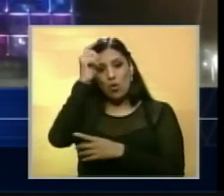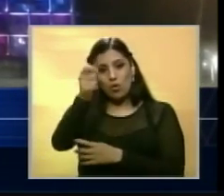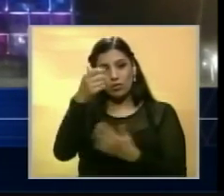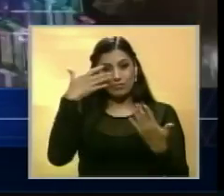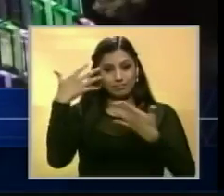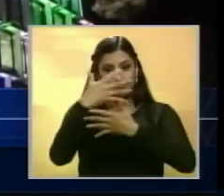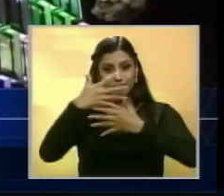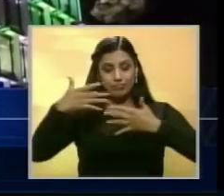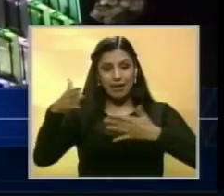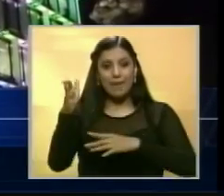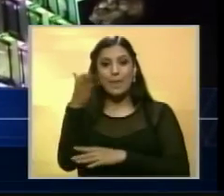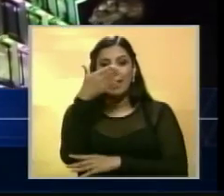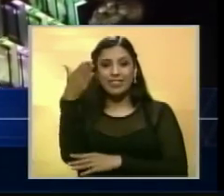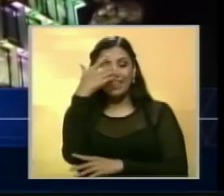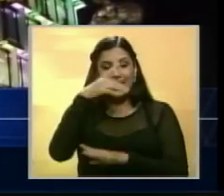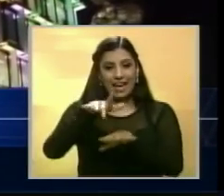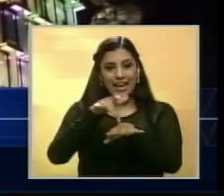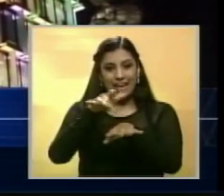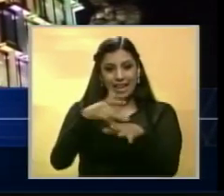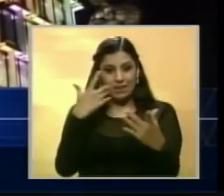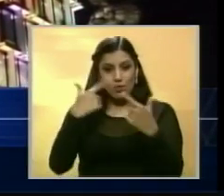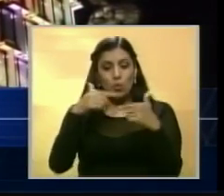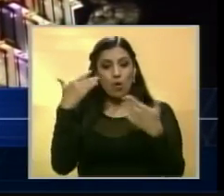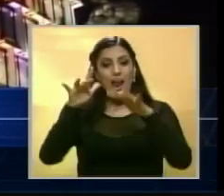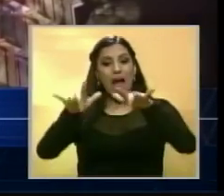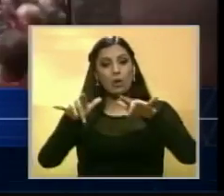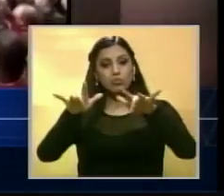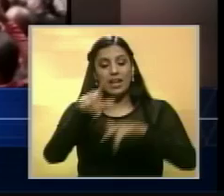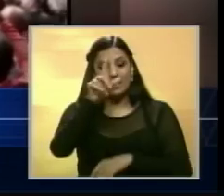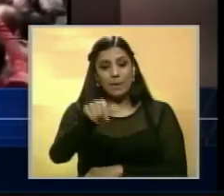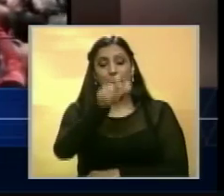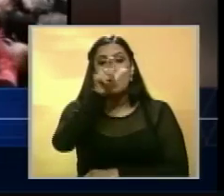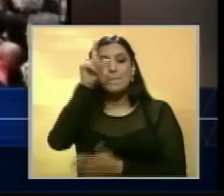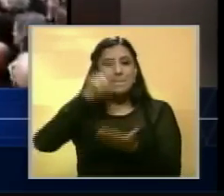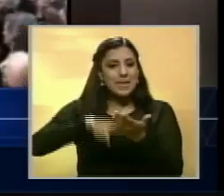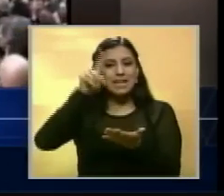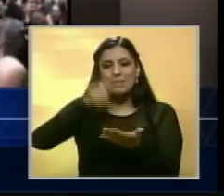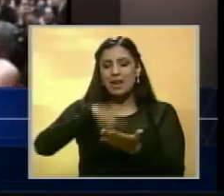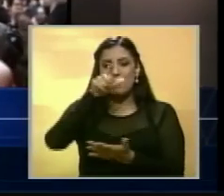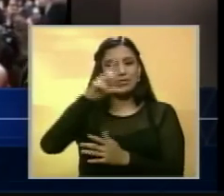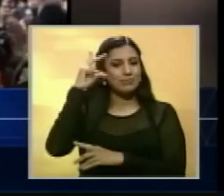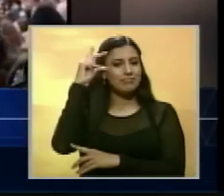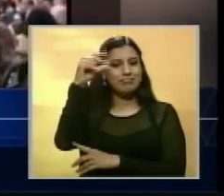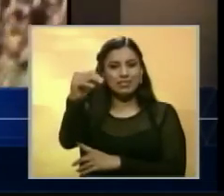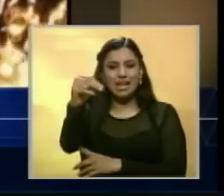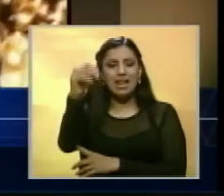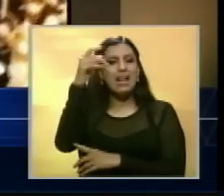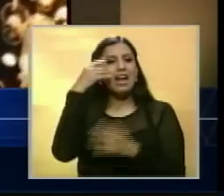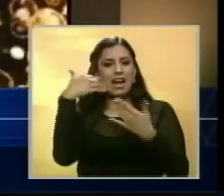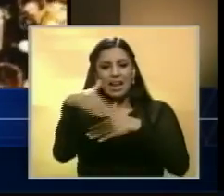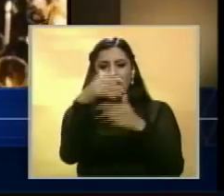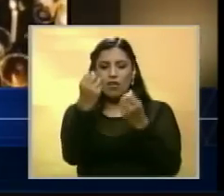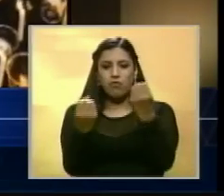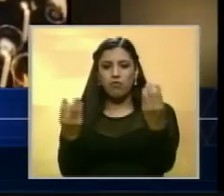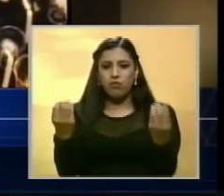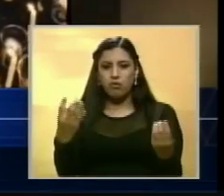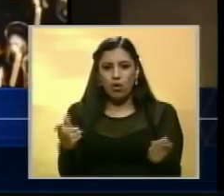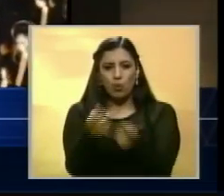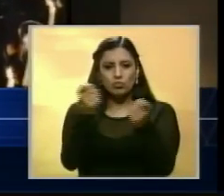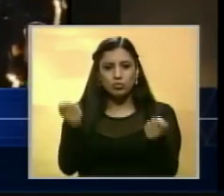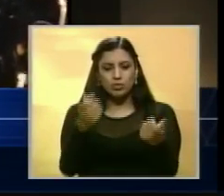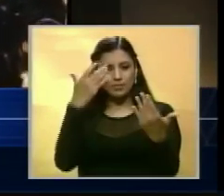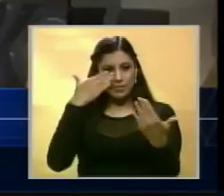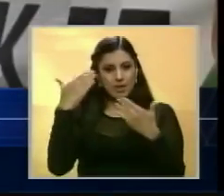homenaje. Al igual lo hicieron edificios de Tel Aviv y en Australia. Miles de personas salieron a las vías, encendieron velas o dejaron flores en lugares públicos